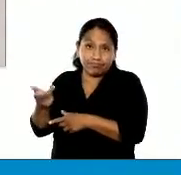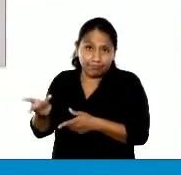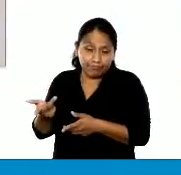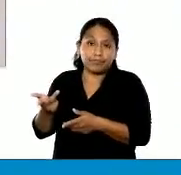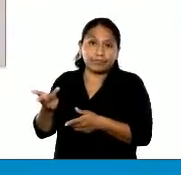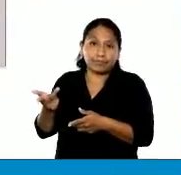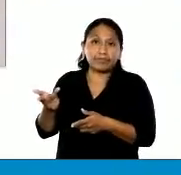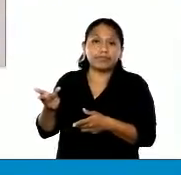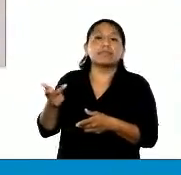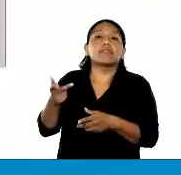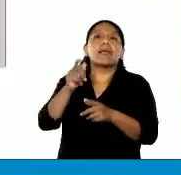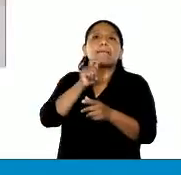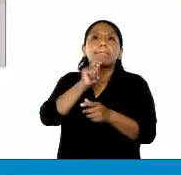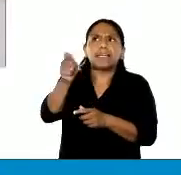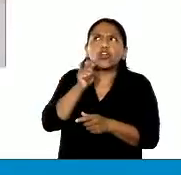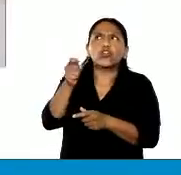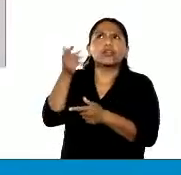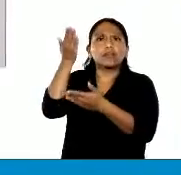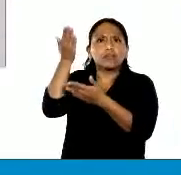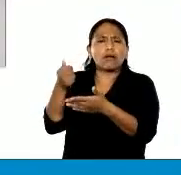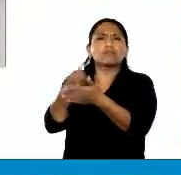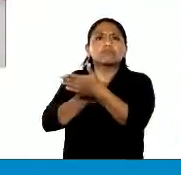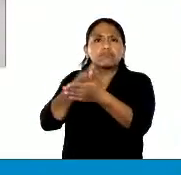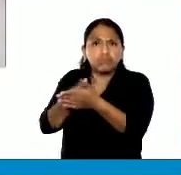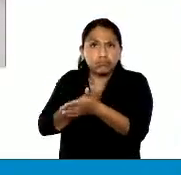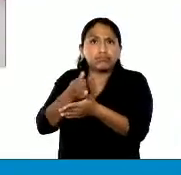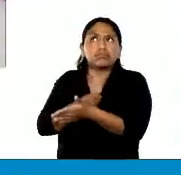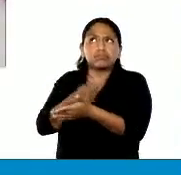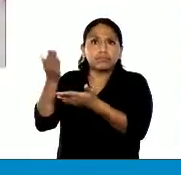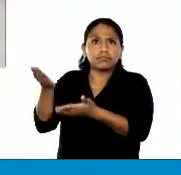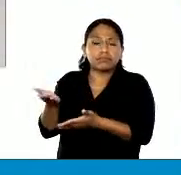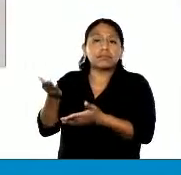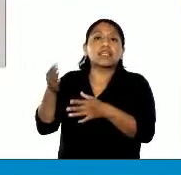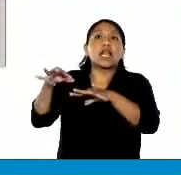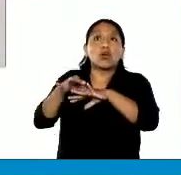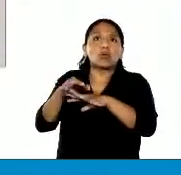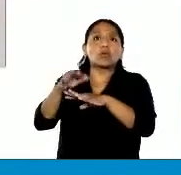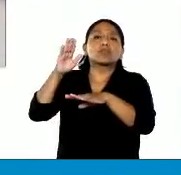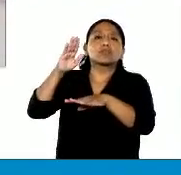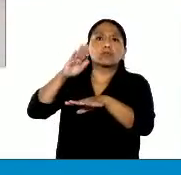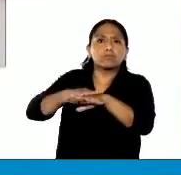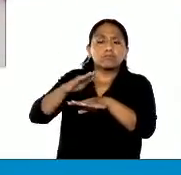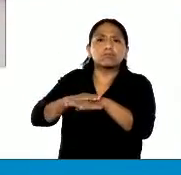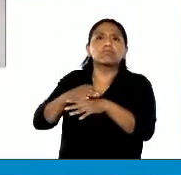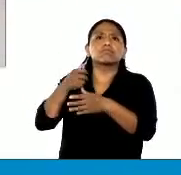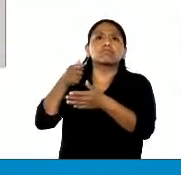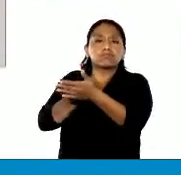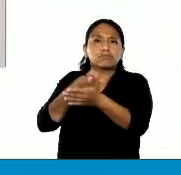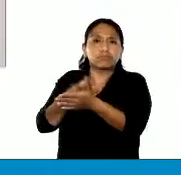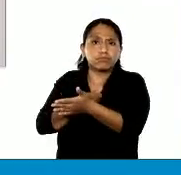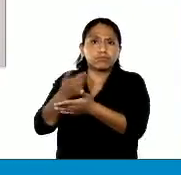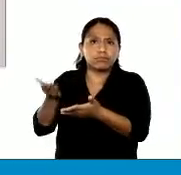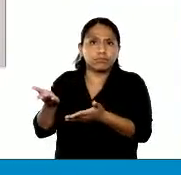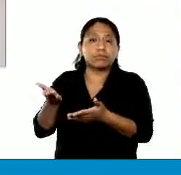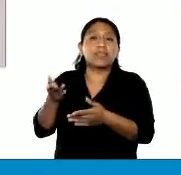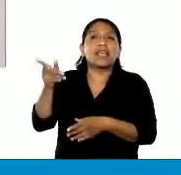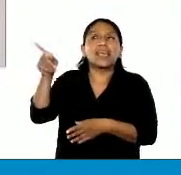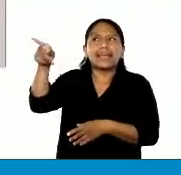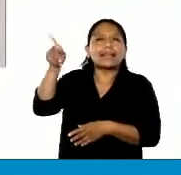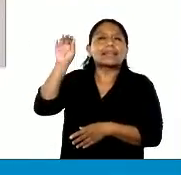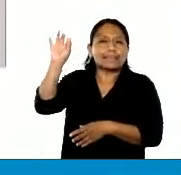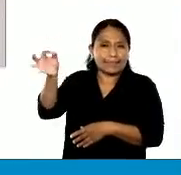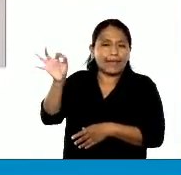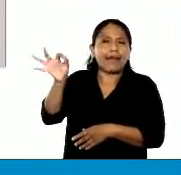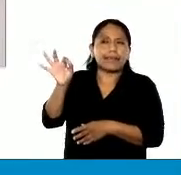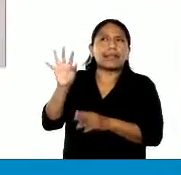escritor, periodista, militante ha sido prolífera y justamente el compromiso militante con su tiempo aún más grande. Sabía él que eran